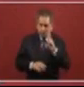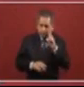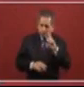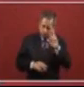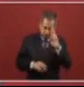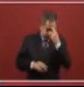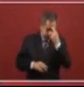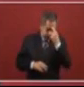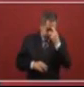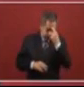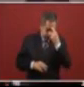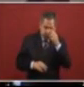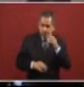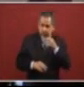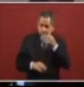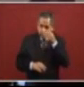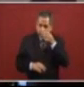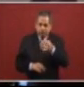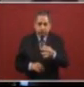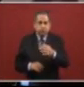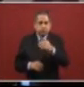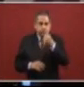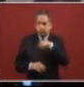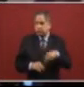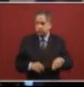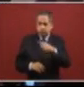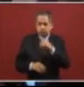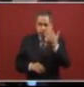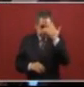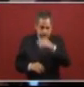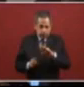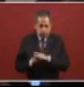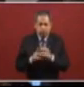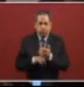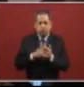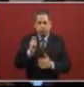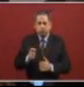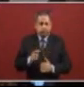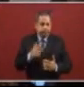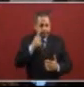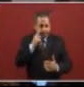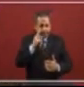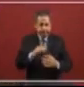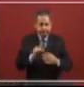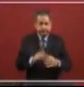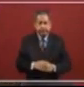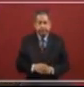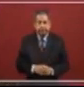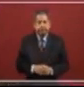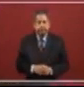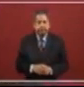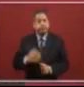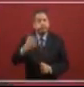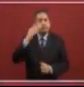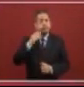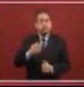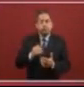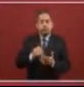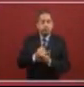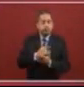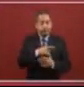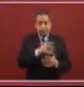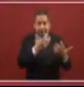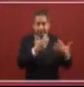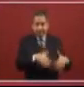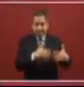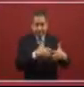recordar para que los que nos estén viendo sepan de qué se trata. Se decidió comprar una